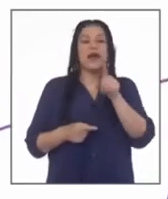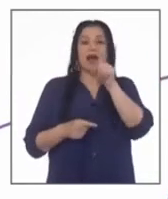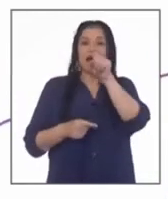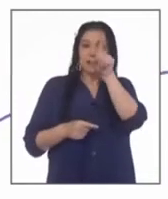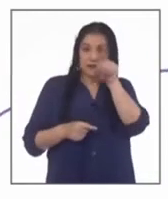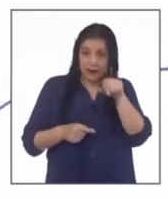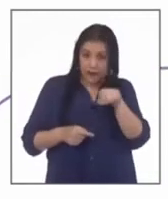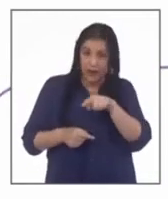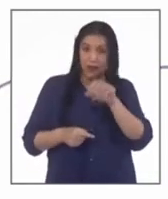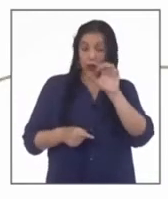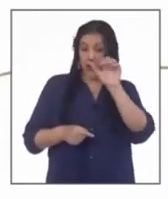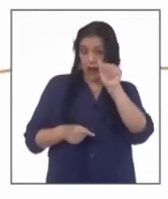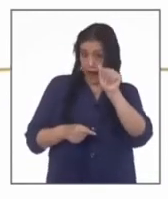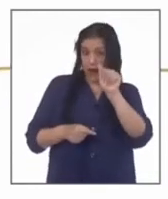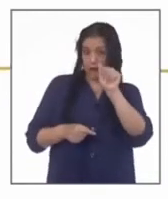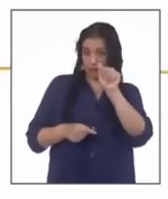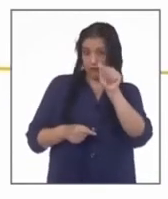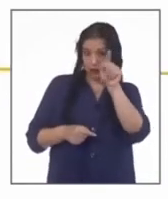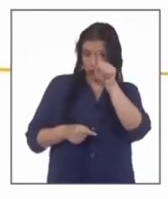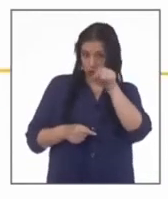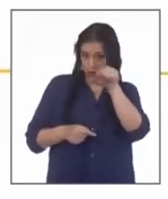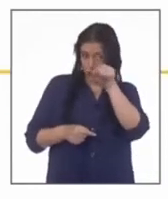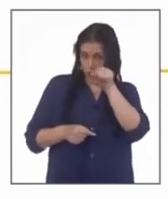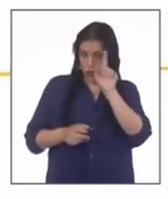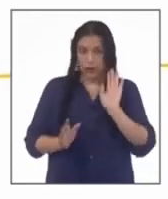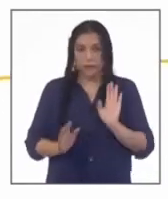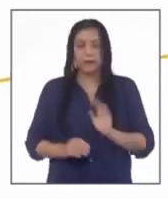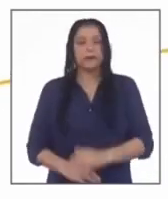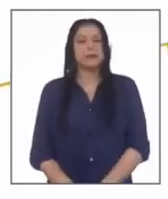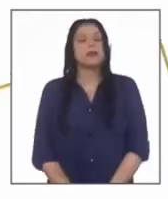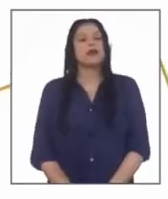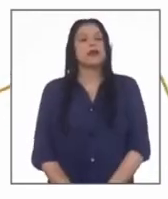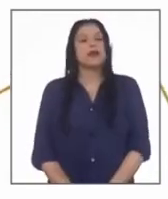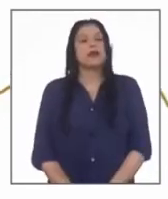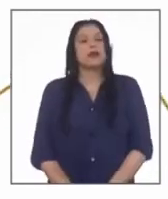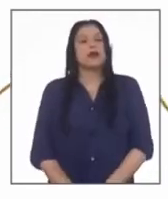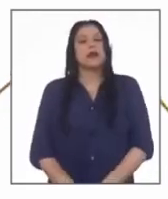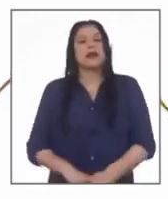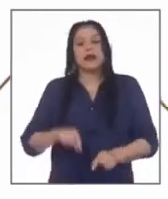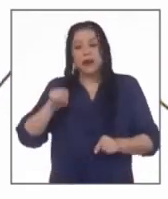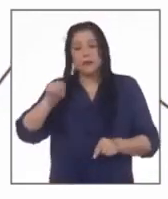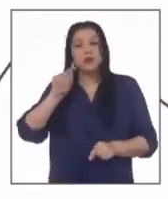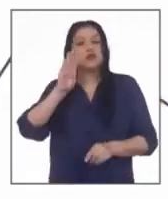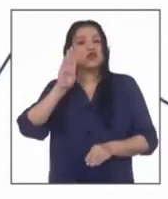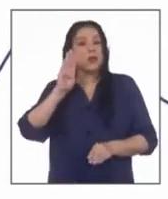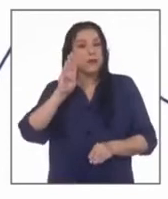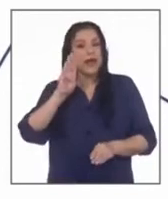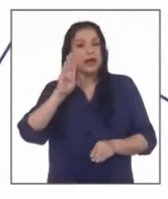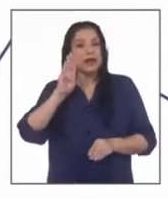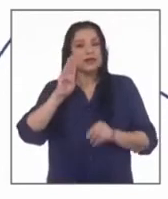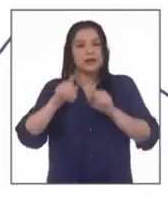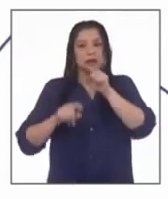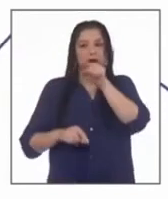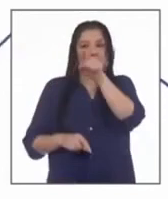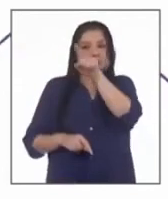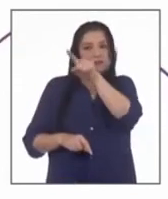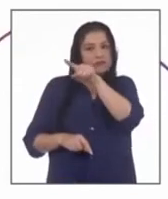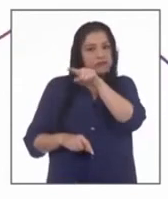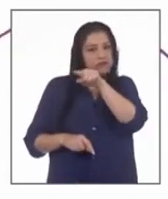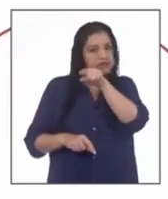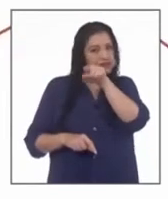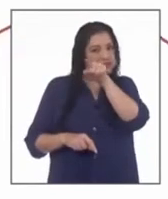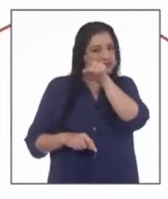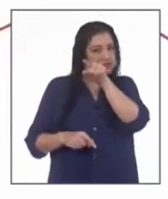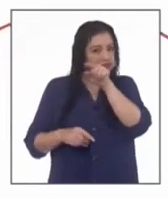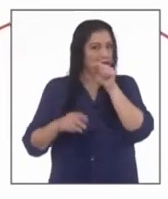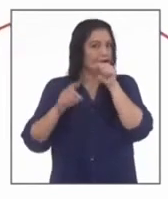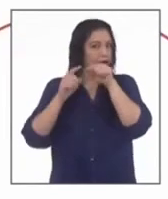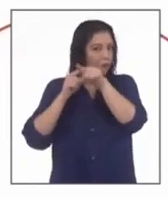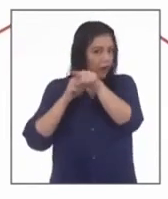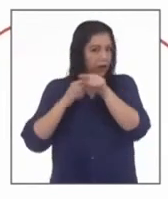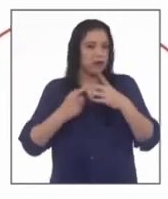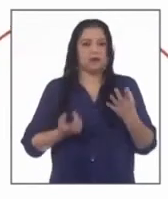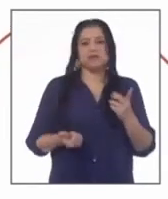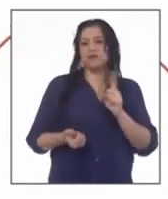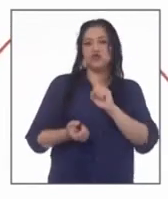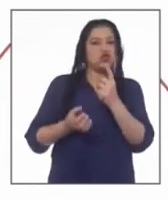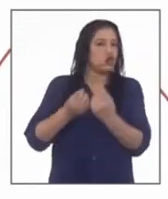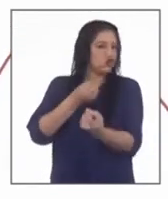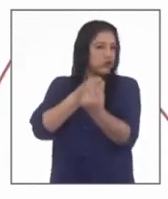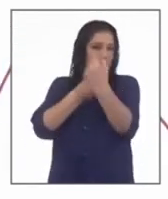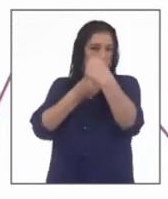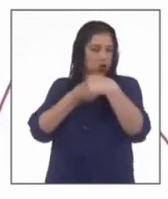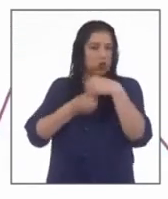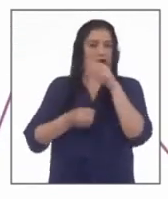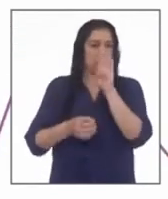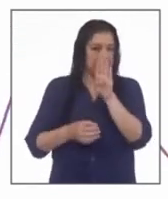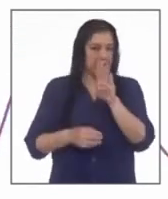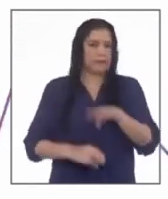en A, por lo que se pone un círculo. Y en el punto B se pone una circunferencia o un aro, lo que indica que no se considera